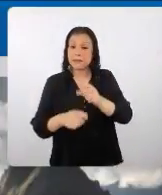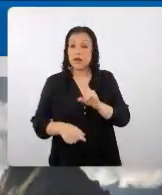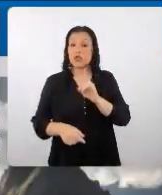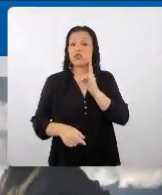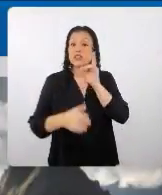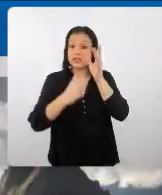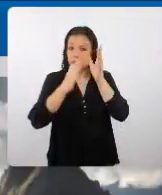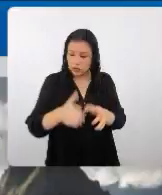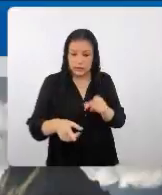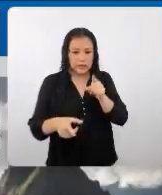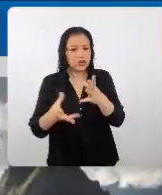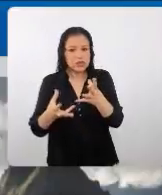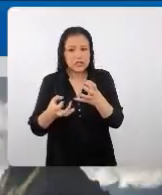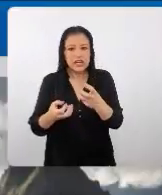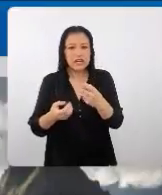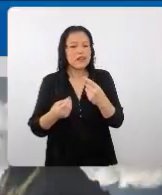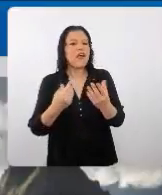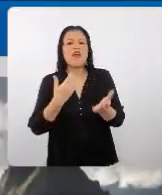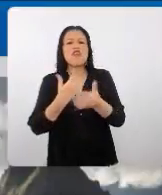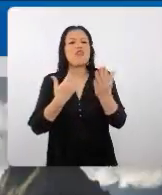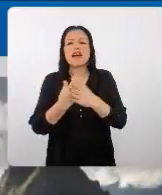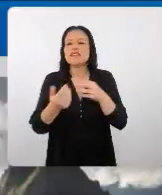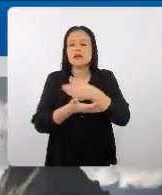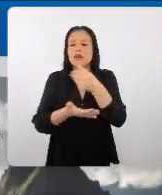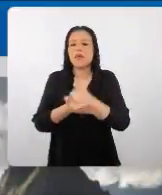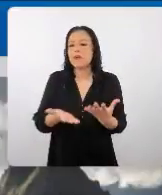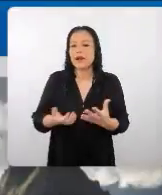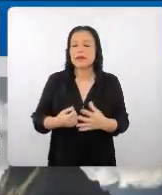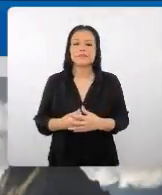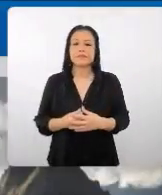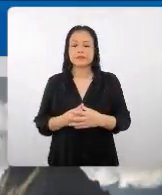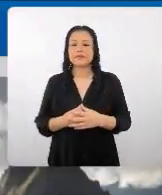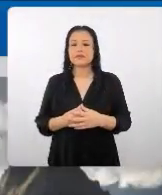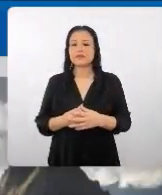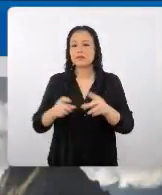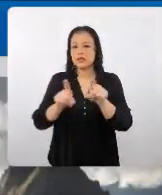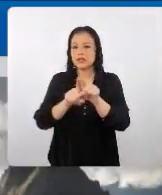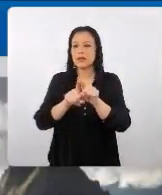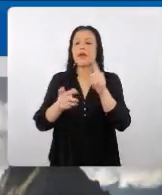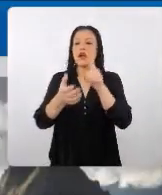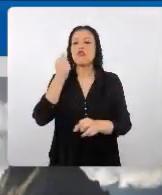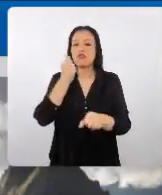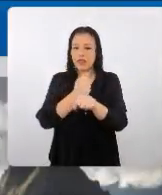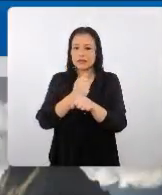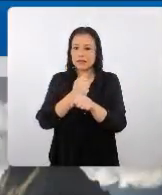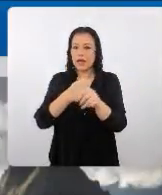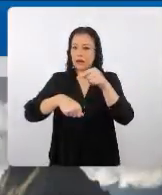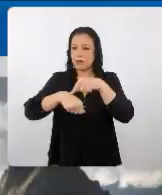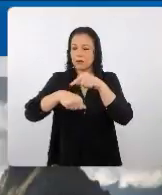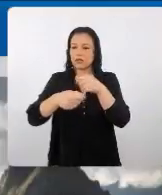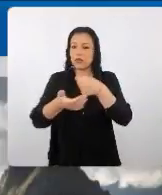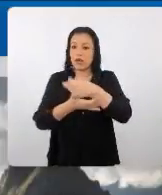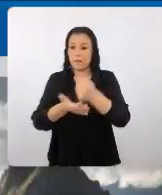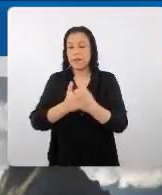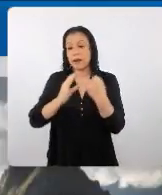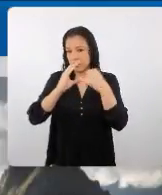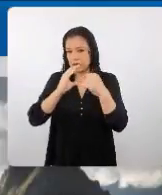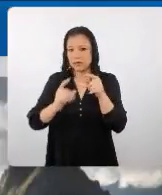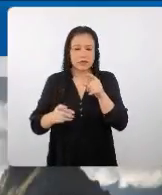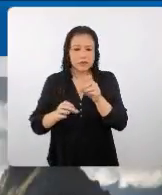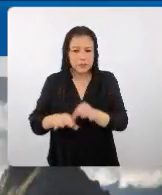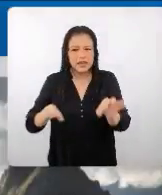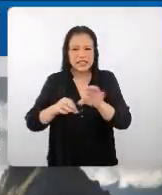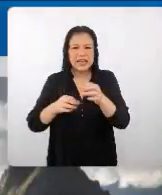digitalizado y también quiere ser práctico en la compra. Práctico y confiado en su compra. Entonces es imprescindible que cuente